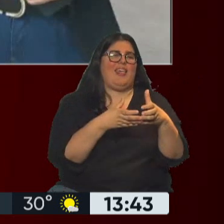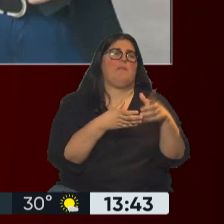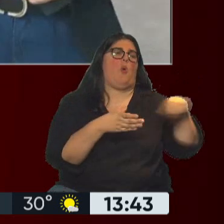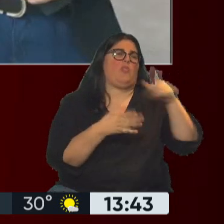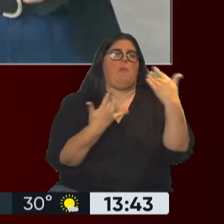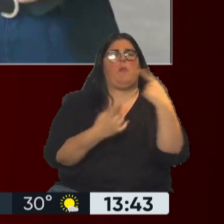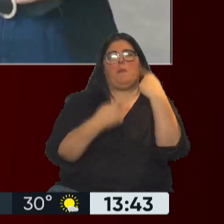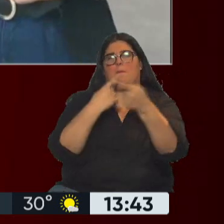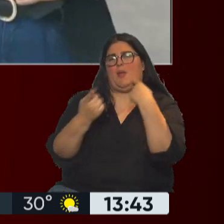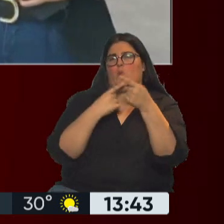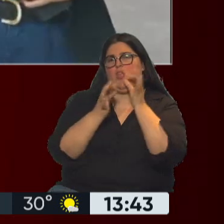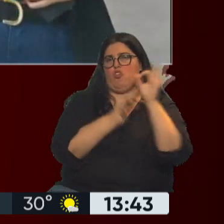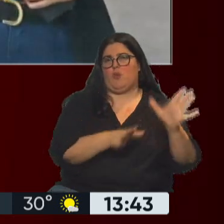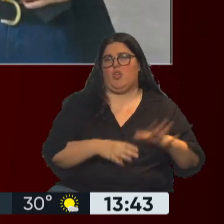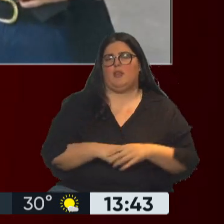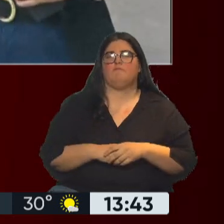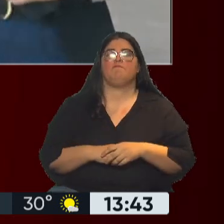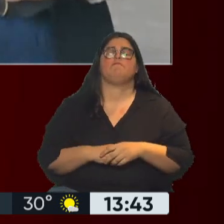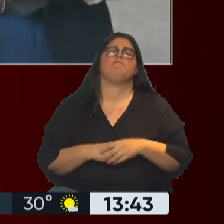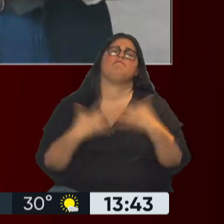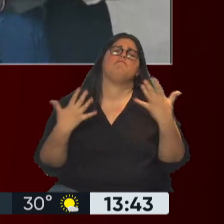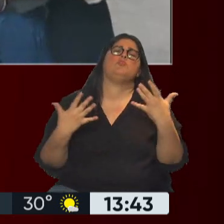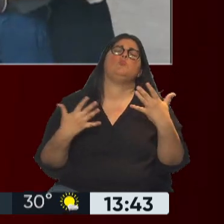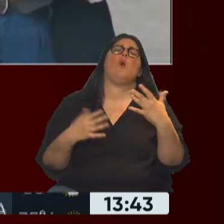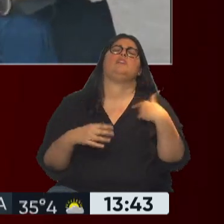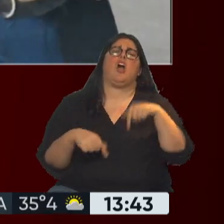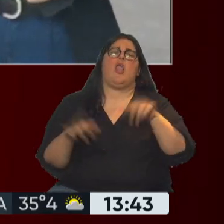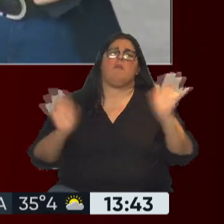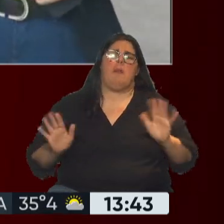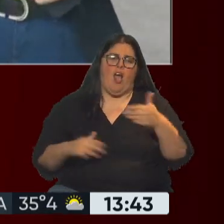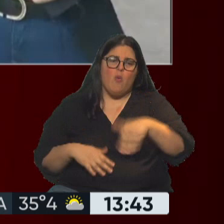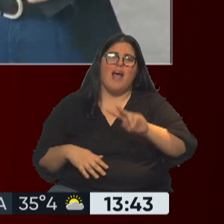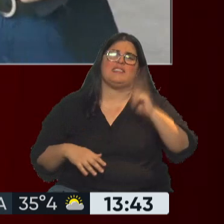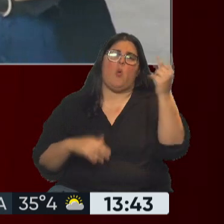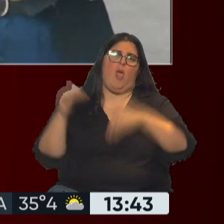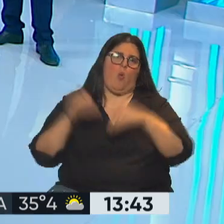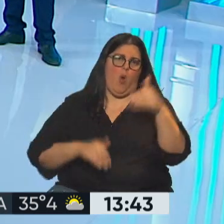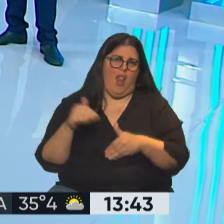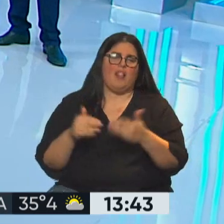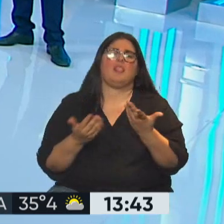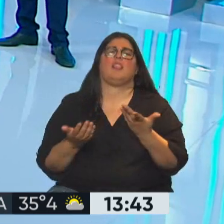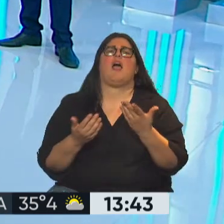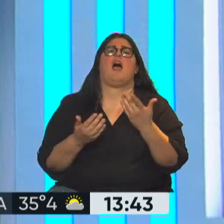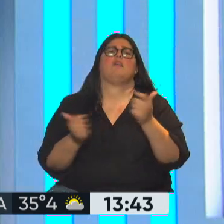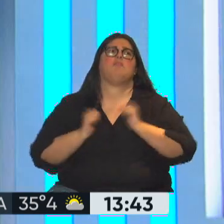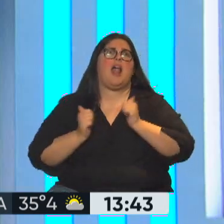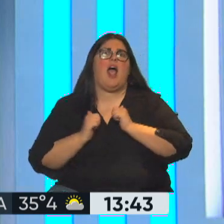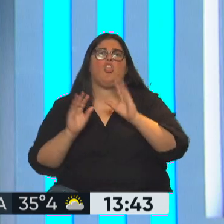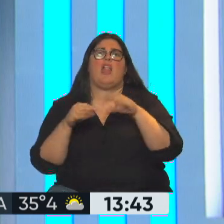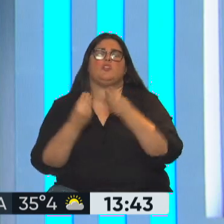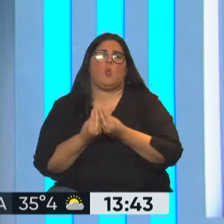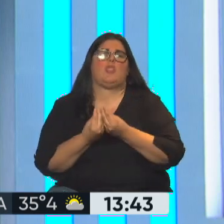pueden hacerle todas las preguntas. Bien, lógicamente son las horas previas a esta segunda vuelta electoral, se esperan los